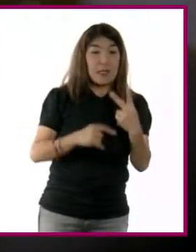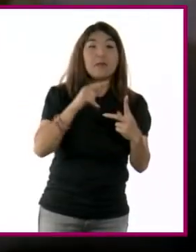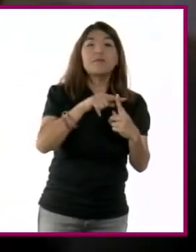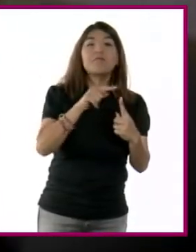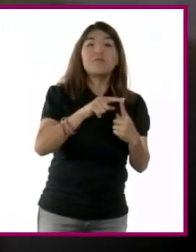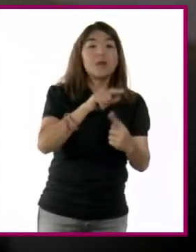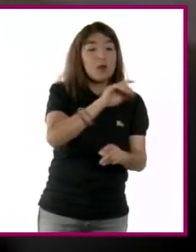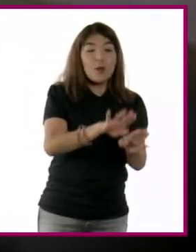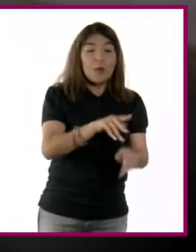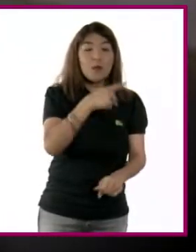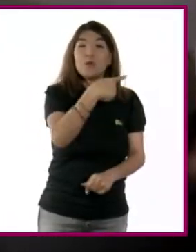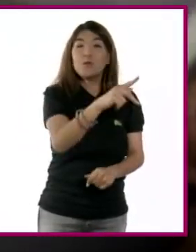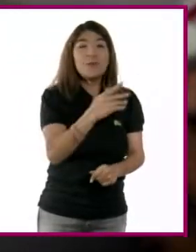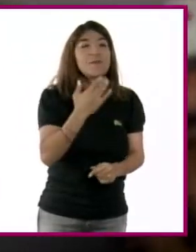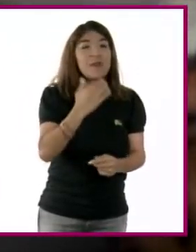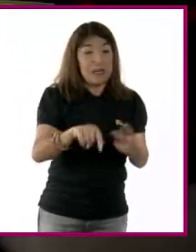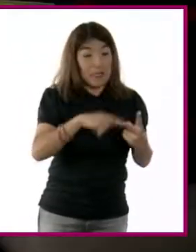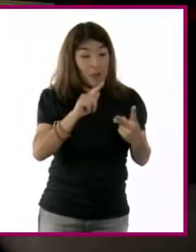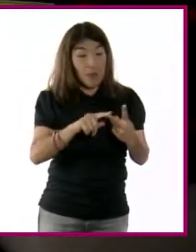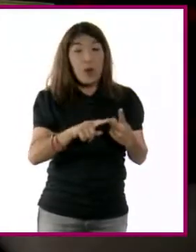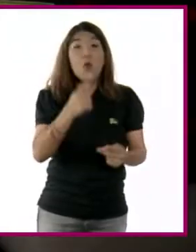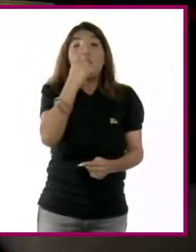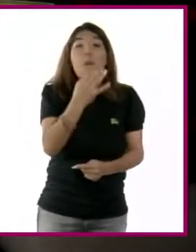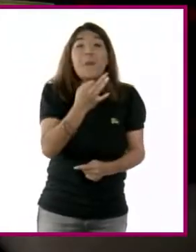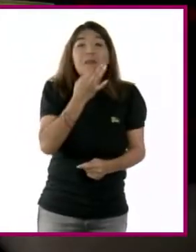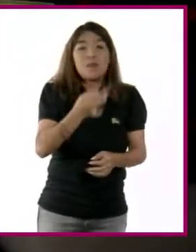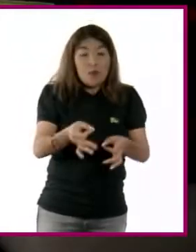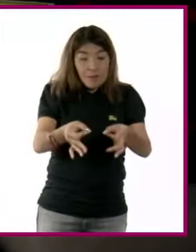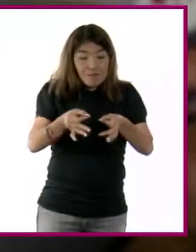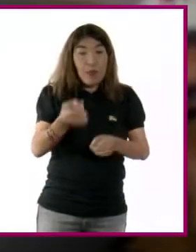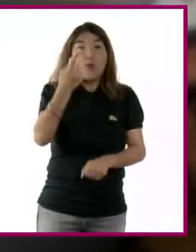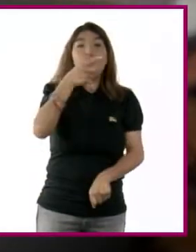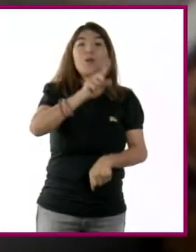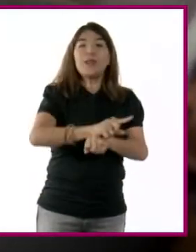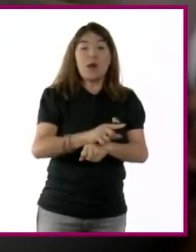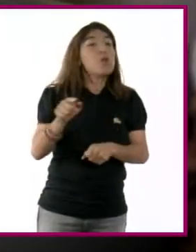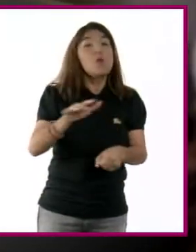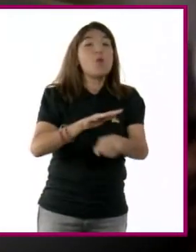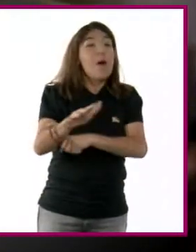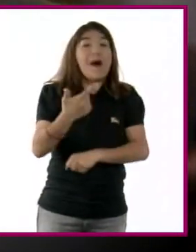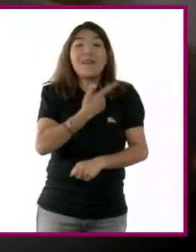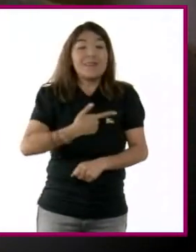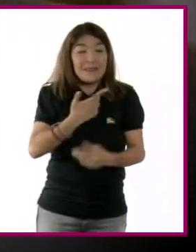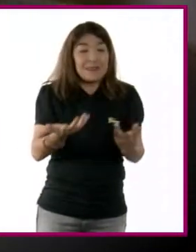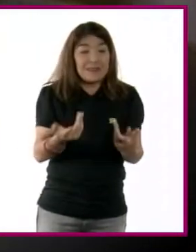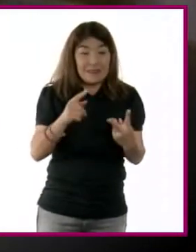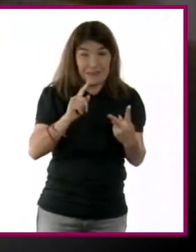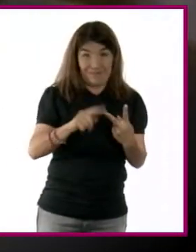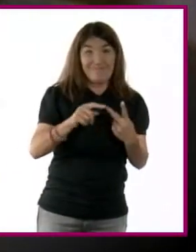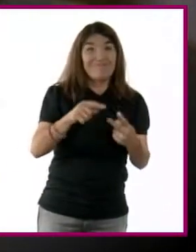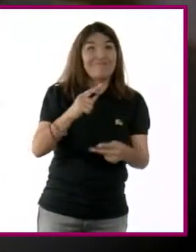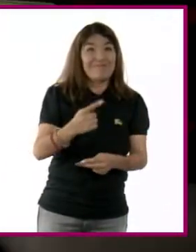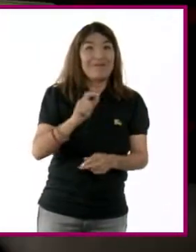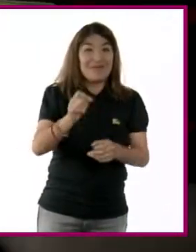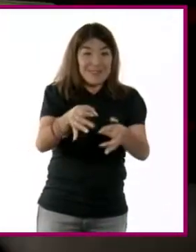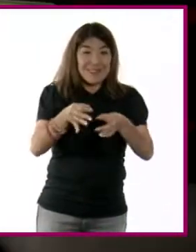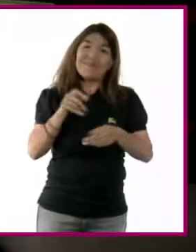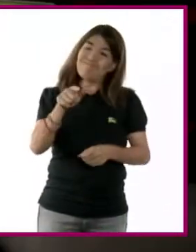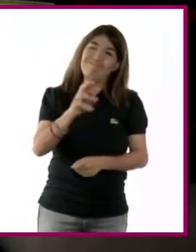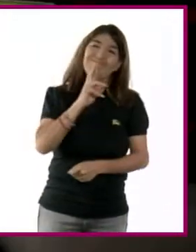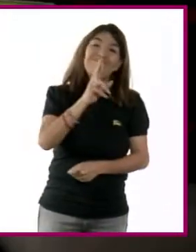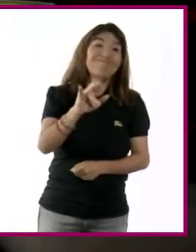otro se atrasa 1 minuto al día. ¿Cuál preferirías? El que se atrasa, contesta sin duda alguna.